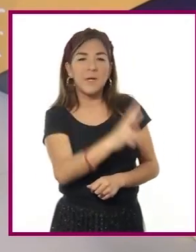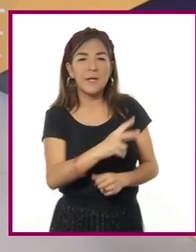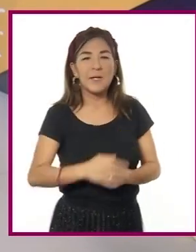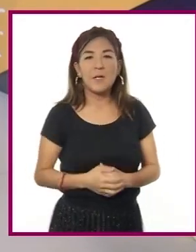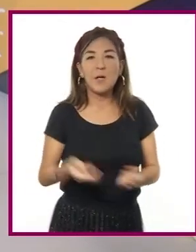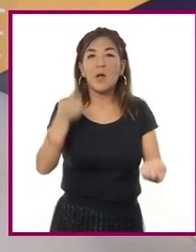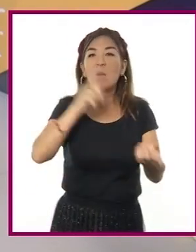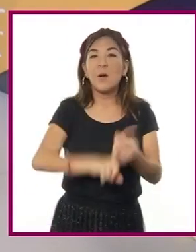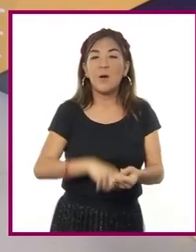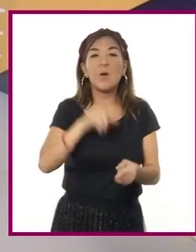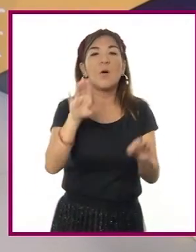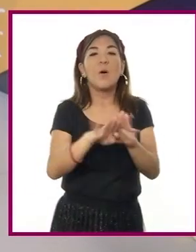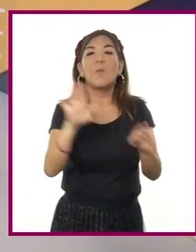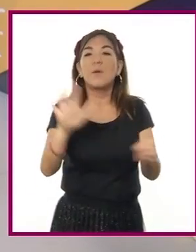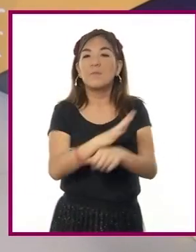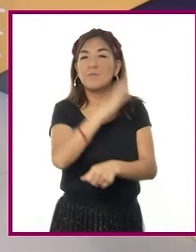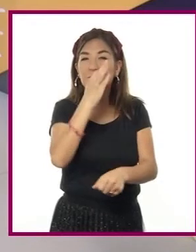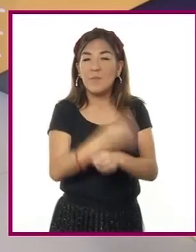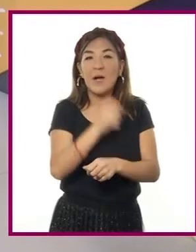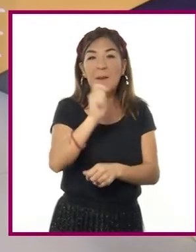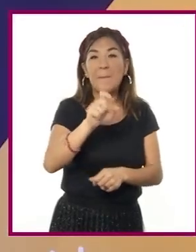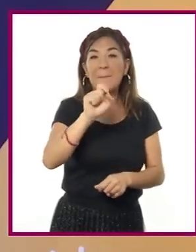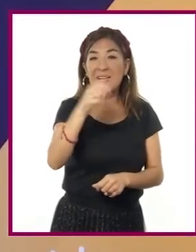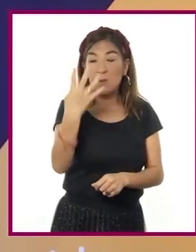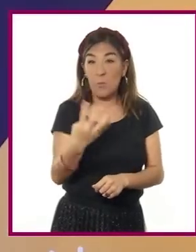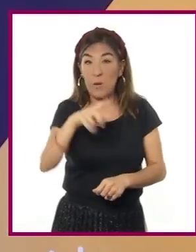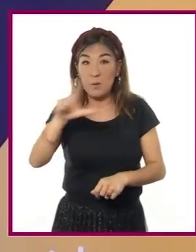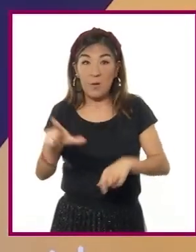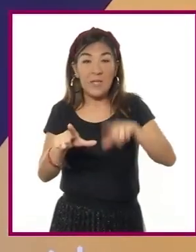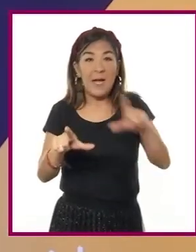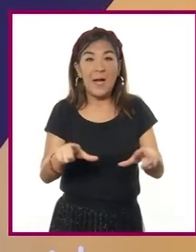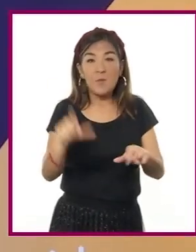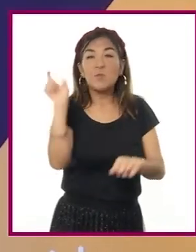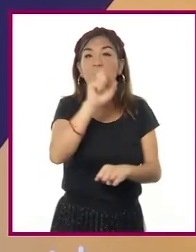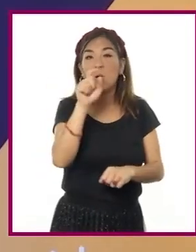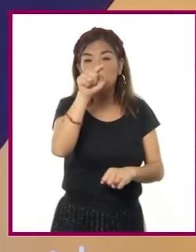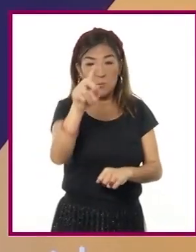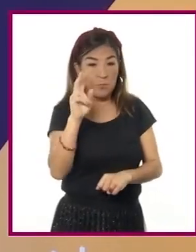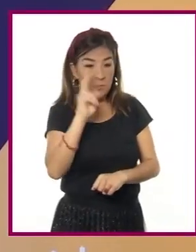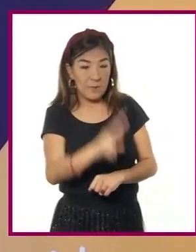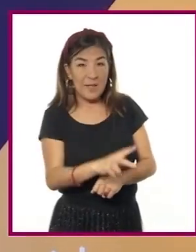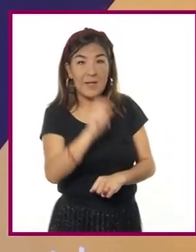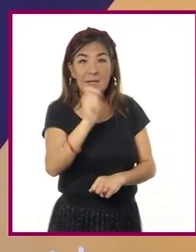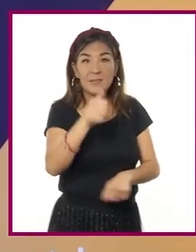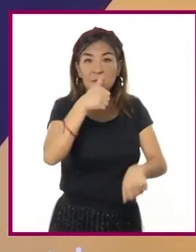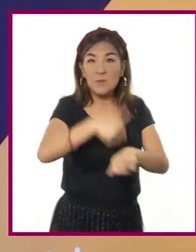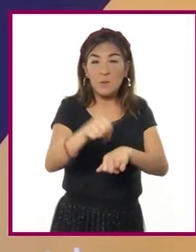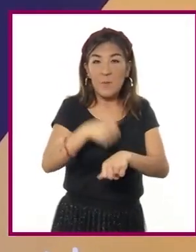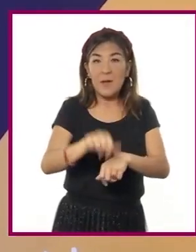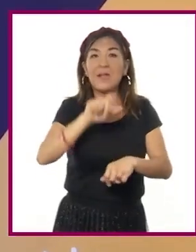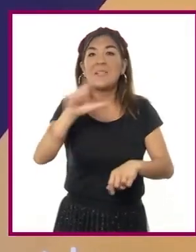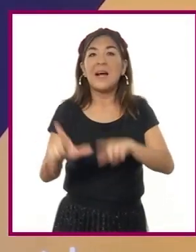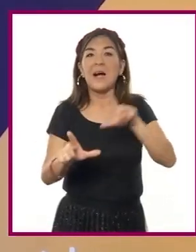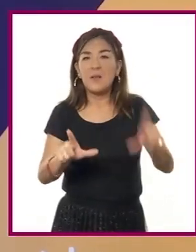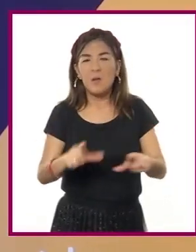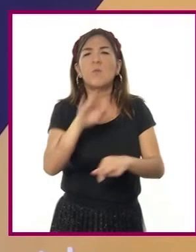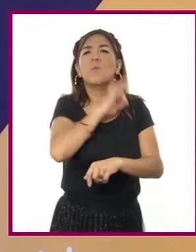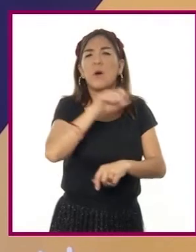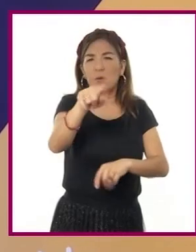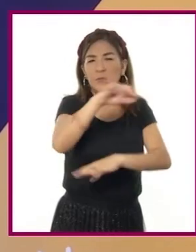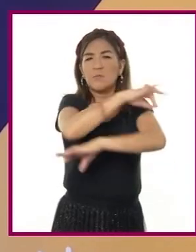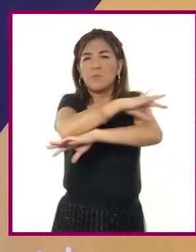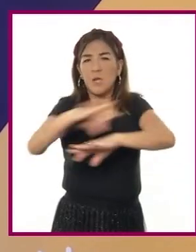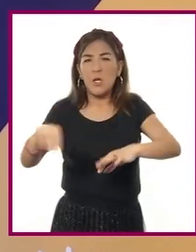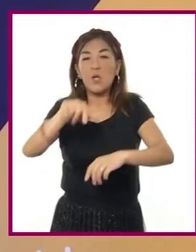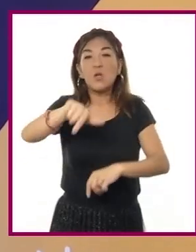en un polígono regular de 24 lados, al tener un número par de lados, se pueden trazar